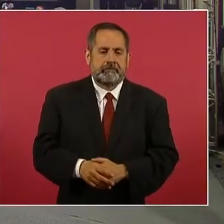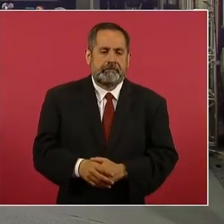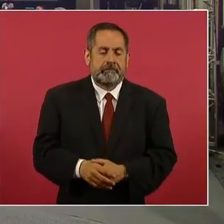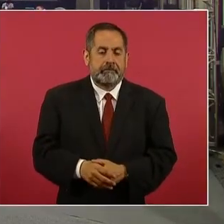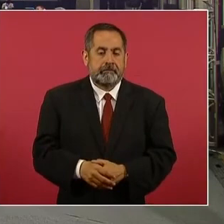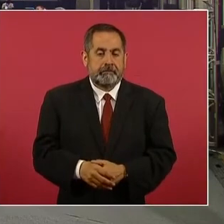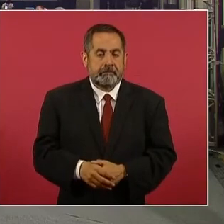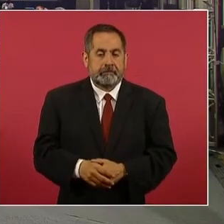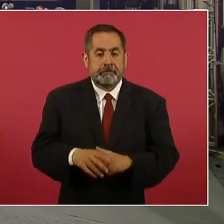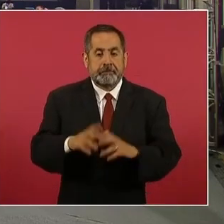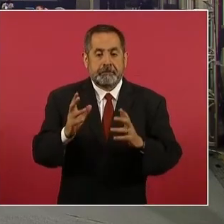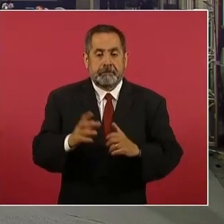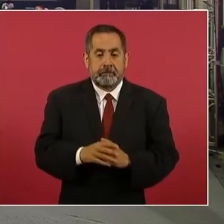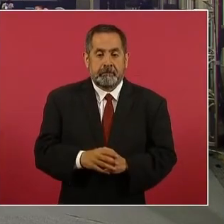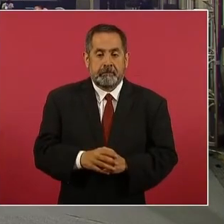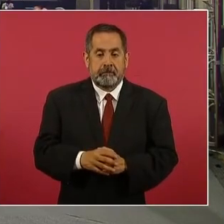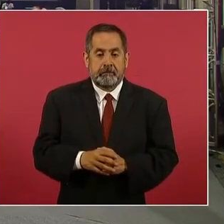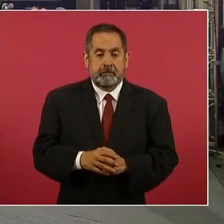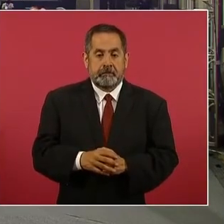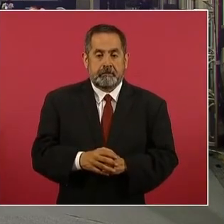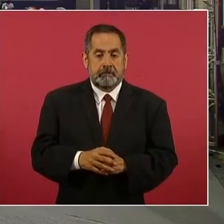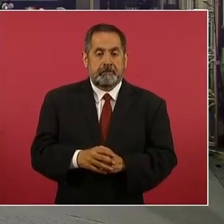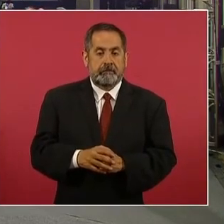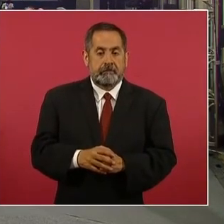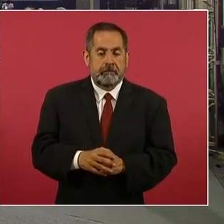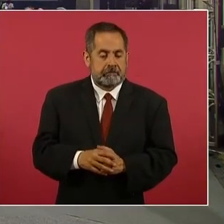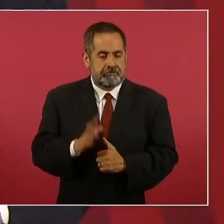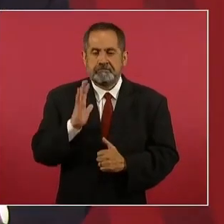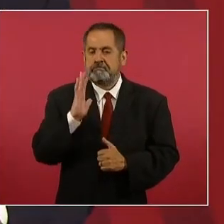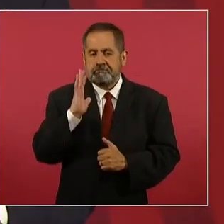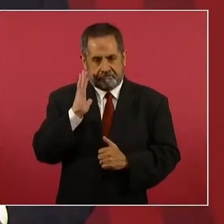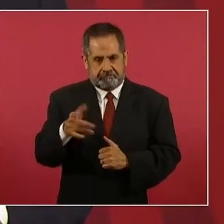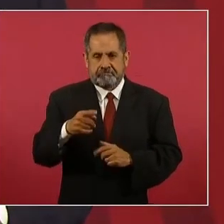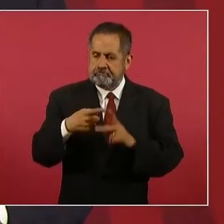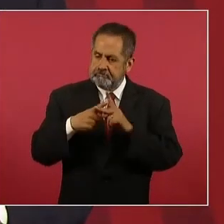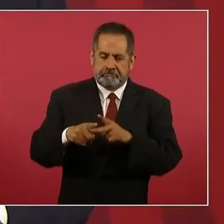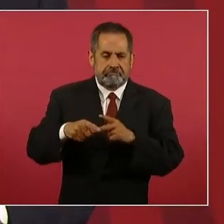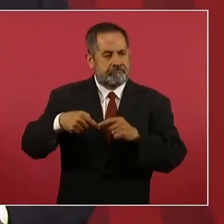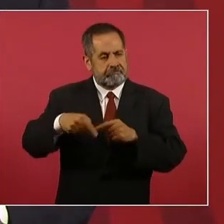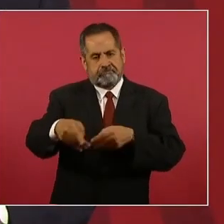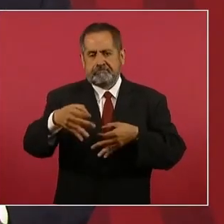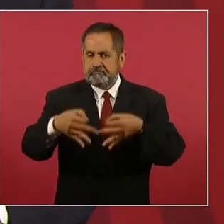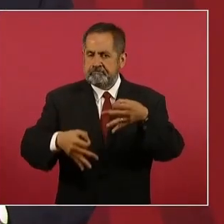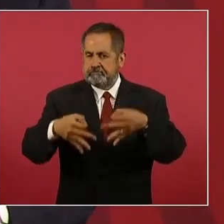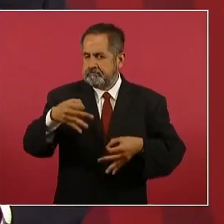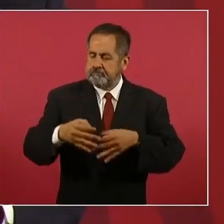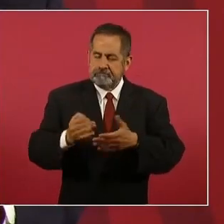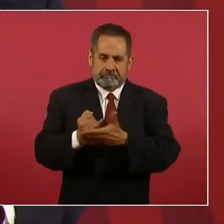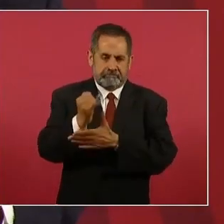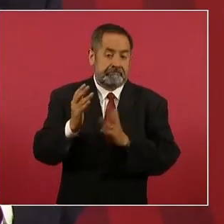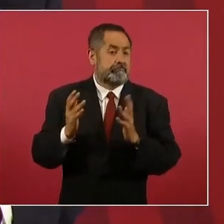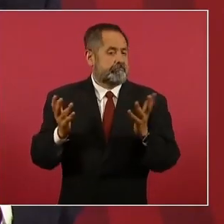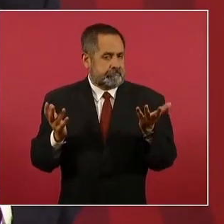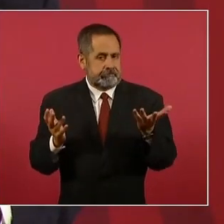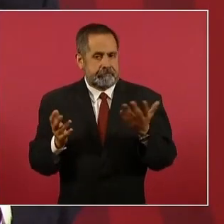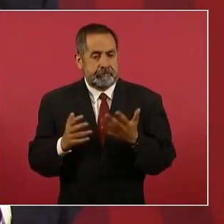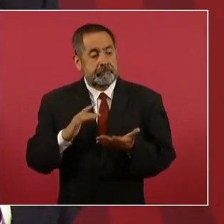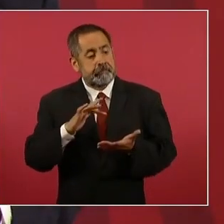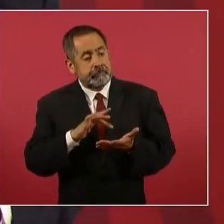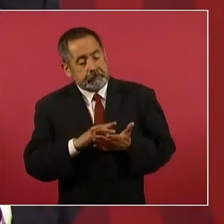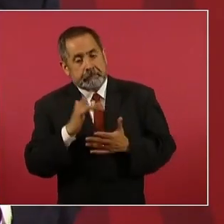Sí, entonces ya se va a proceder y